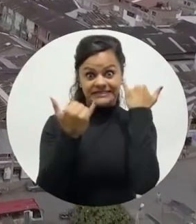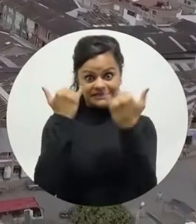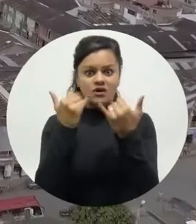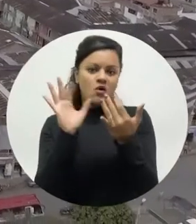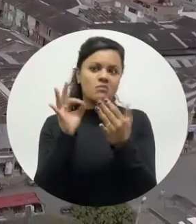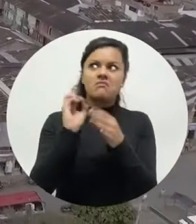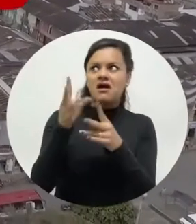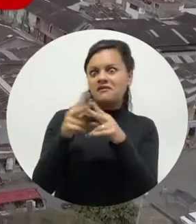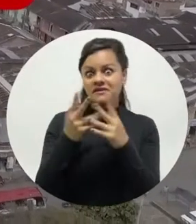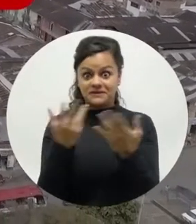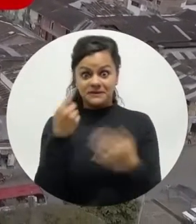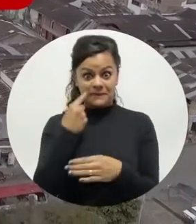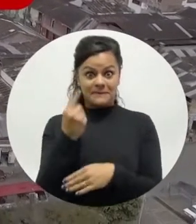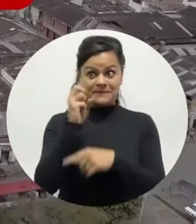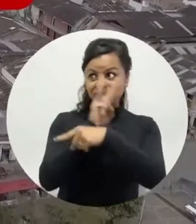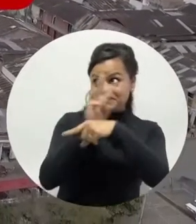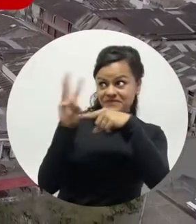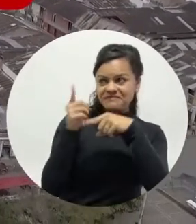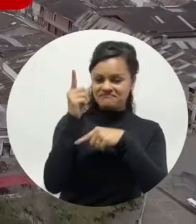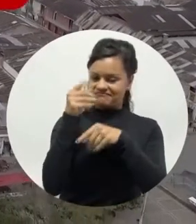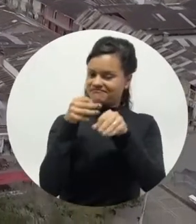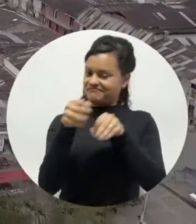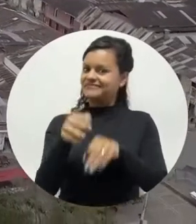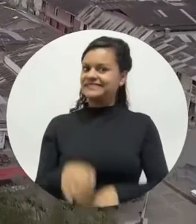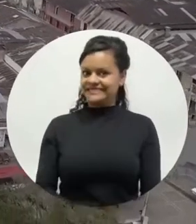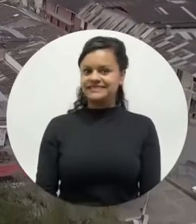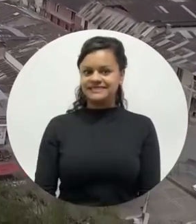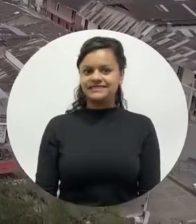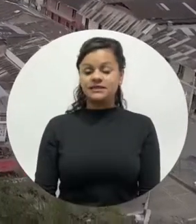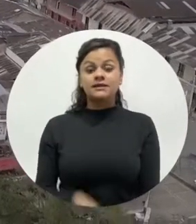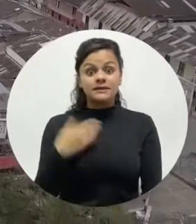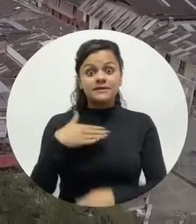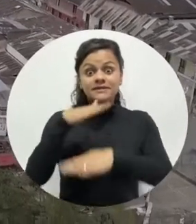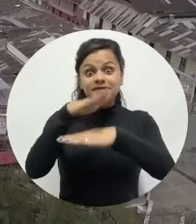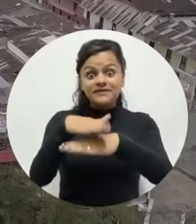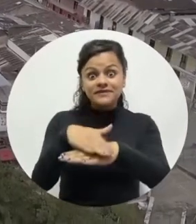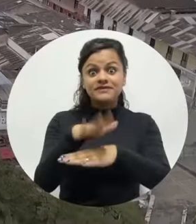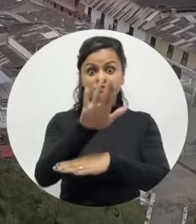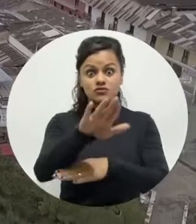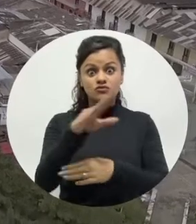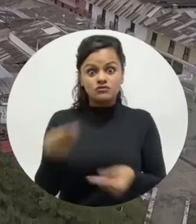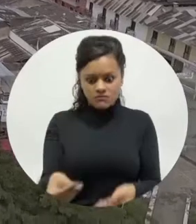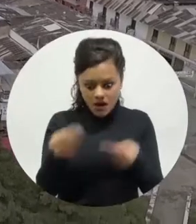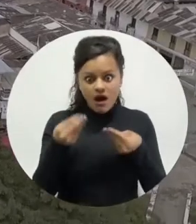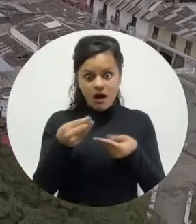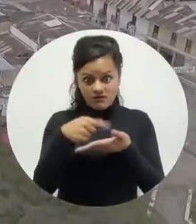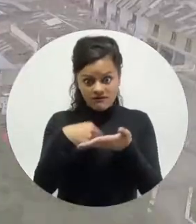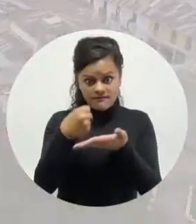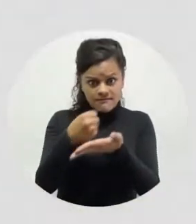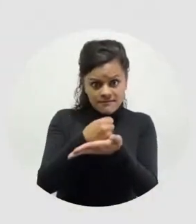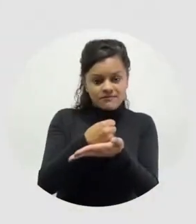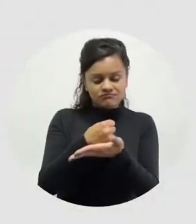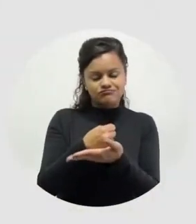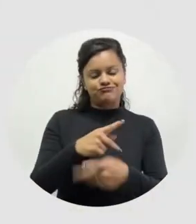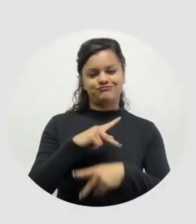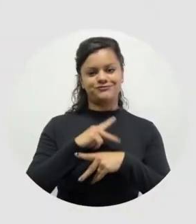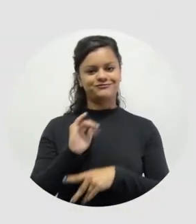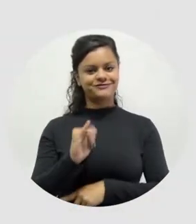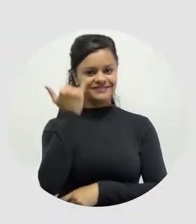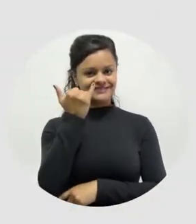informes en www punto supernotariado puntocom puntocom recuerde sólo el registro lo hace propietario